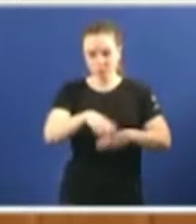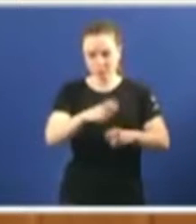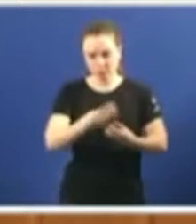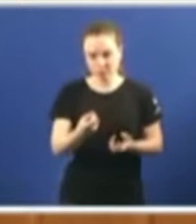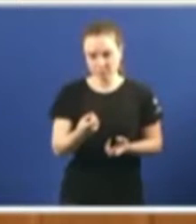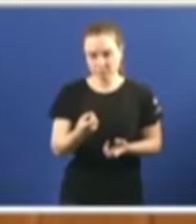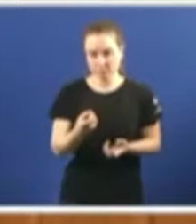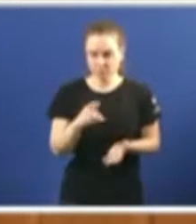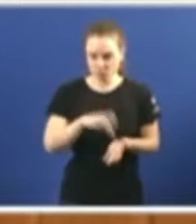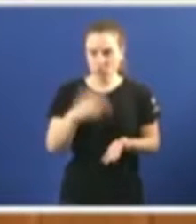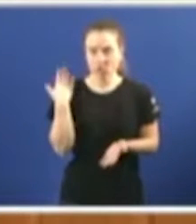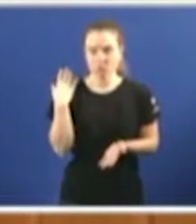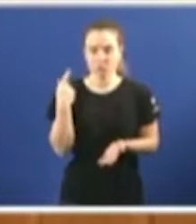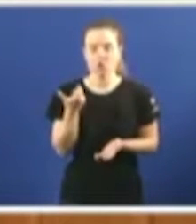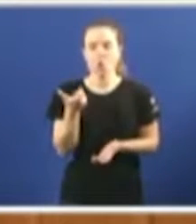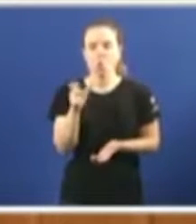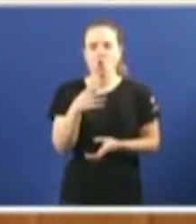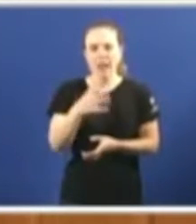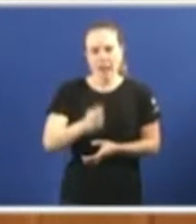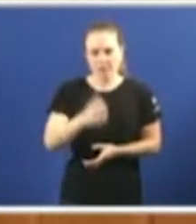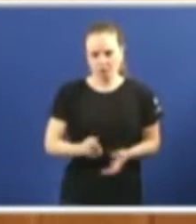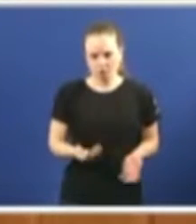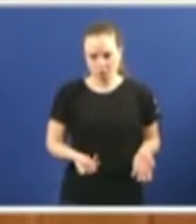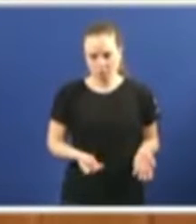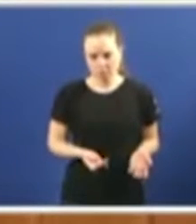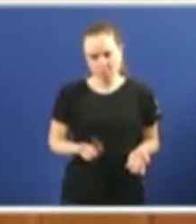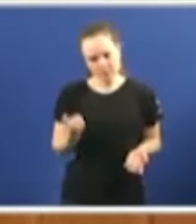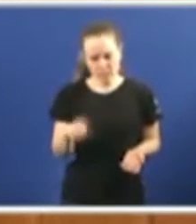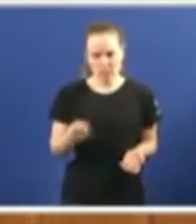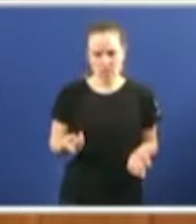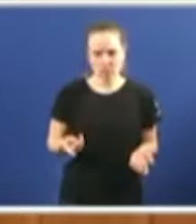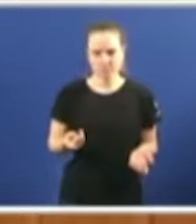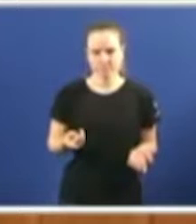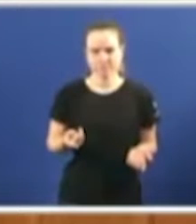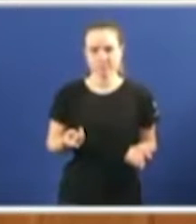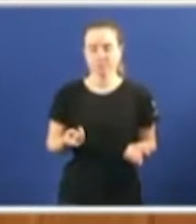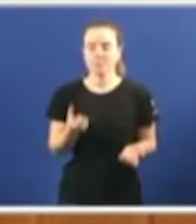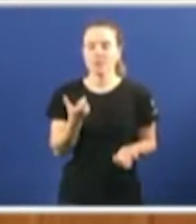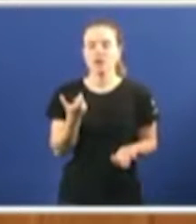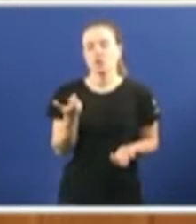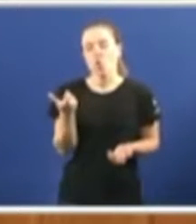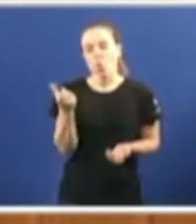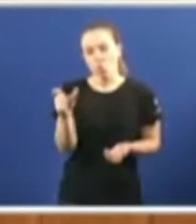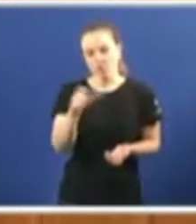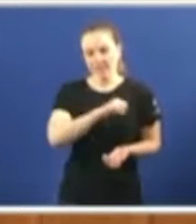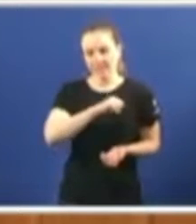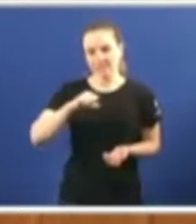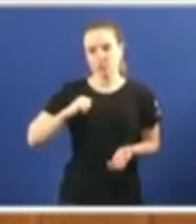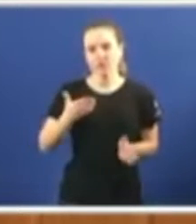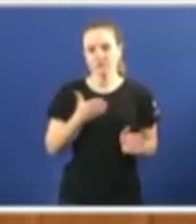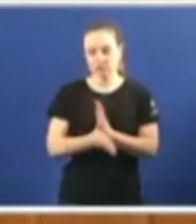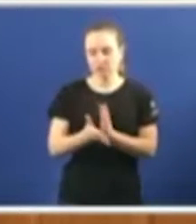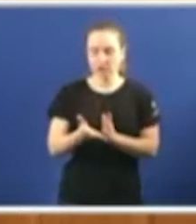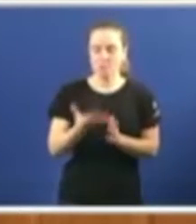láctea, precisamente é un caso que se pode equiparar. A implantación de cotas individuais transferibles significa que estas poidan